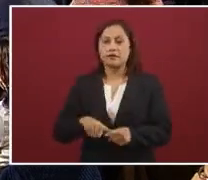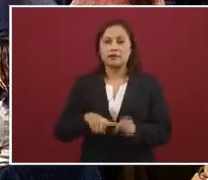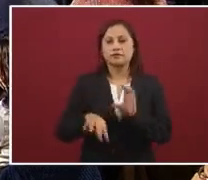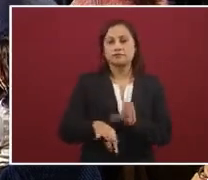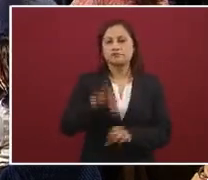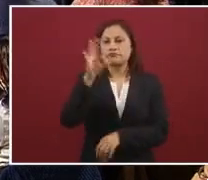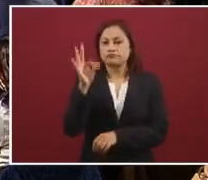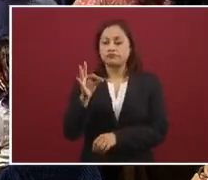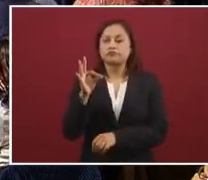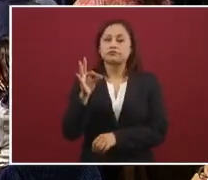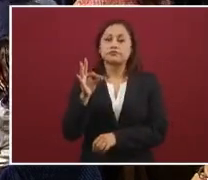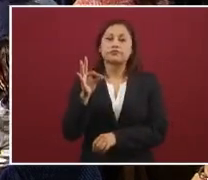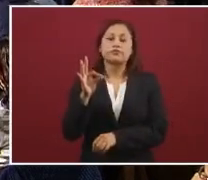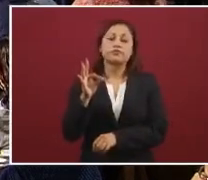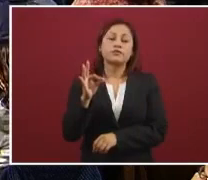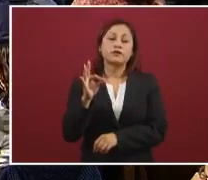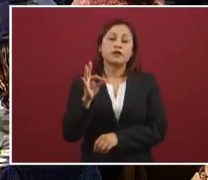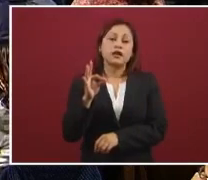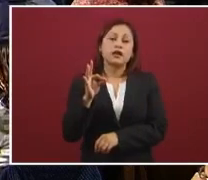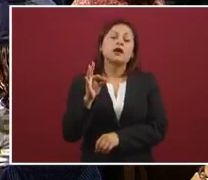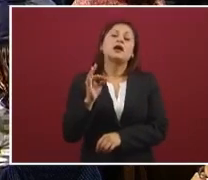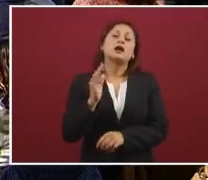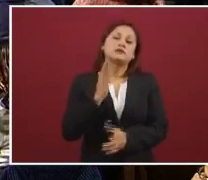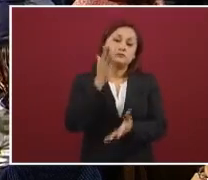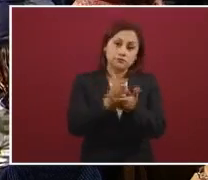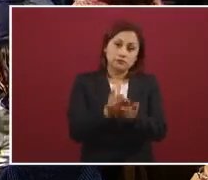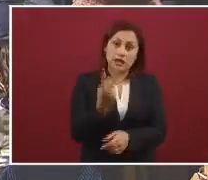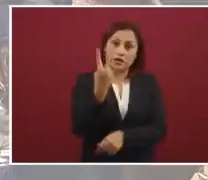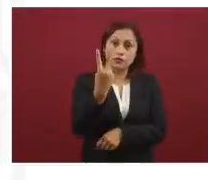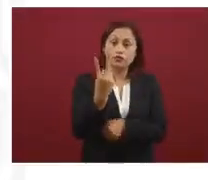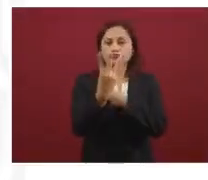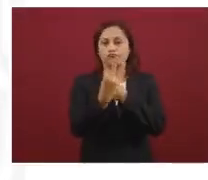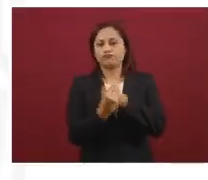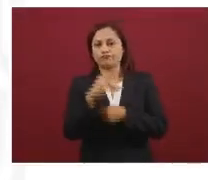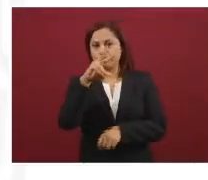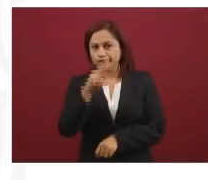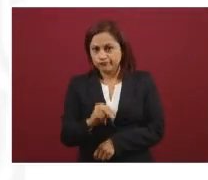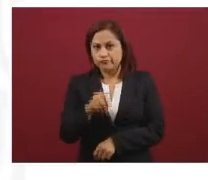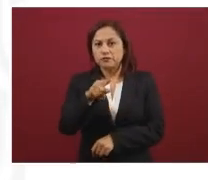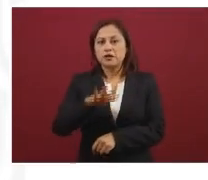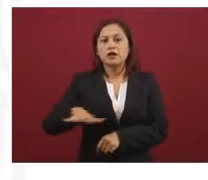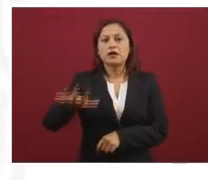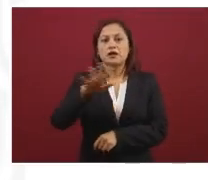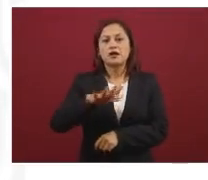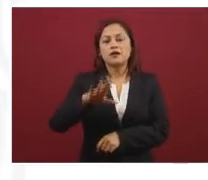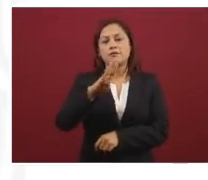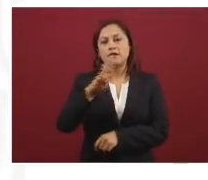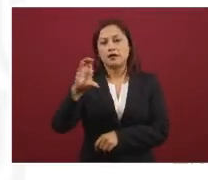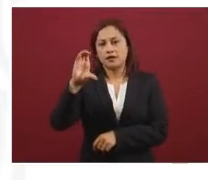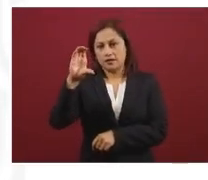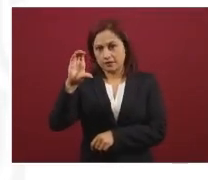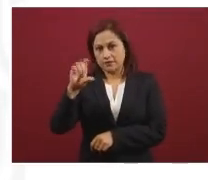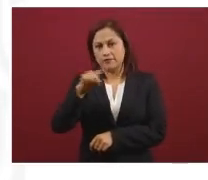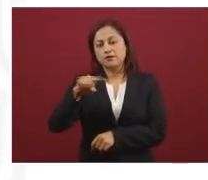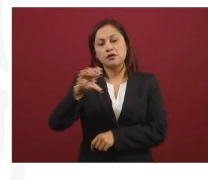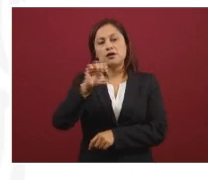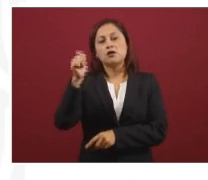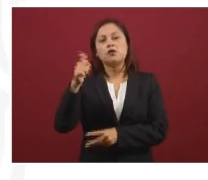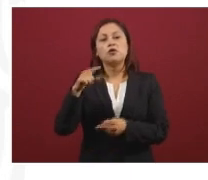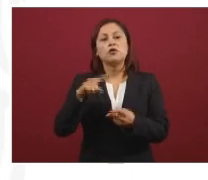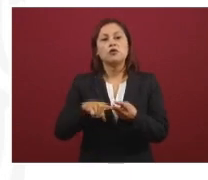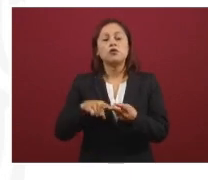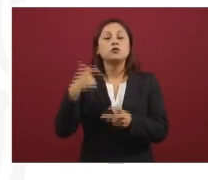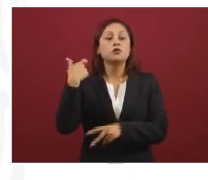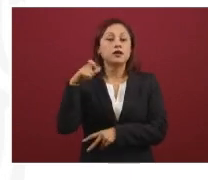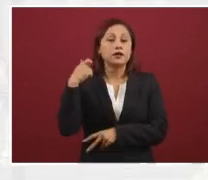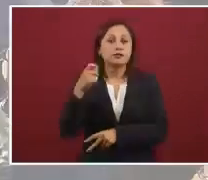ocasión no permitieron la verificación, que fue una en Mexicali, Baja California, y otra en San Juan del Río,